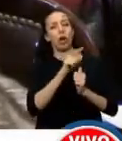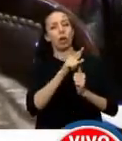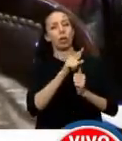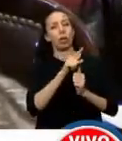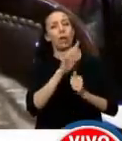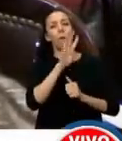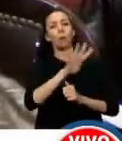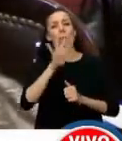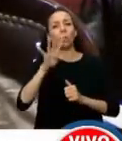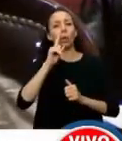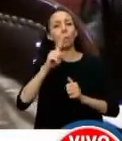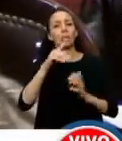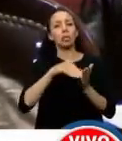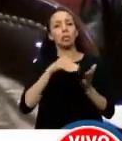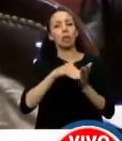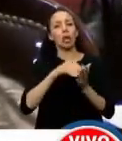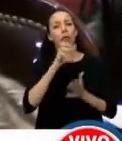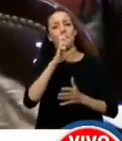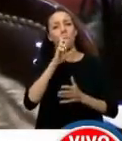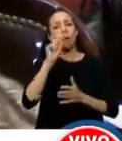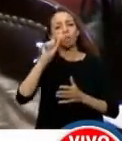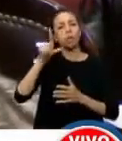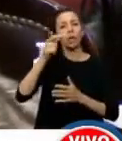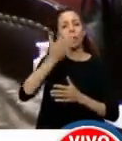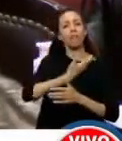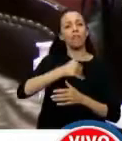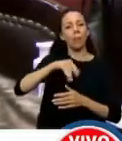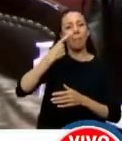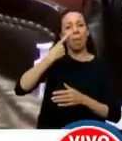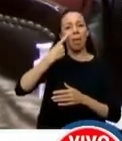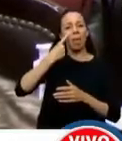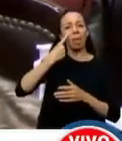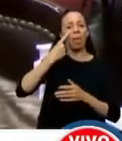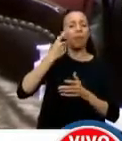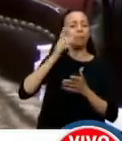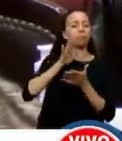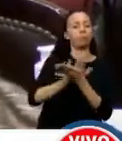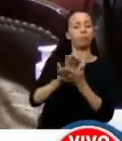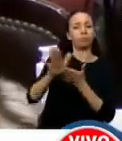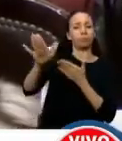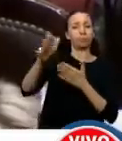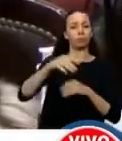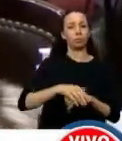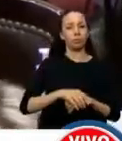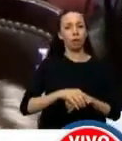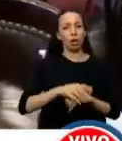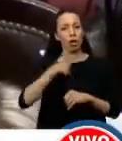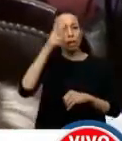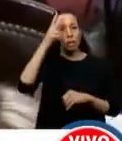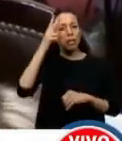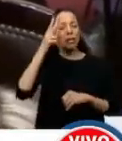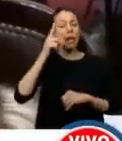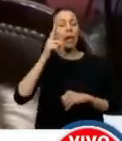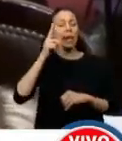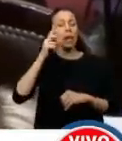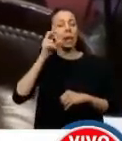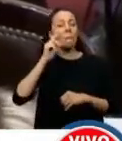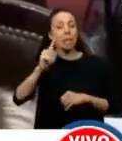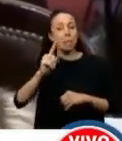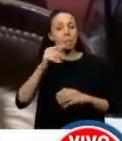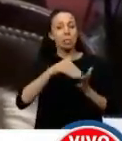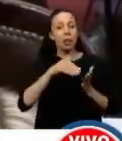Nos pone tristes que no hayamos podido de antemano, cuando desde el principio nosotros